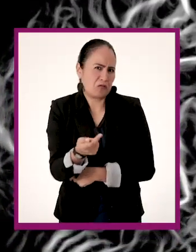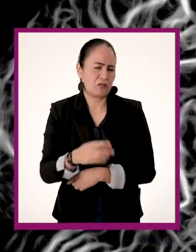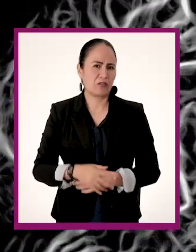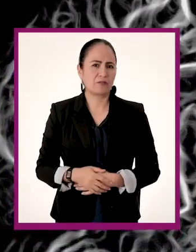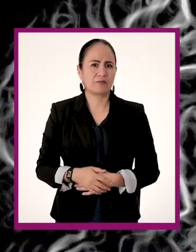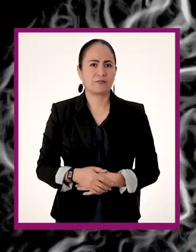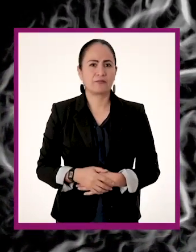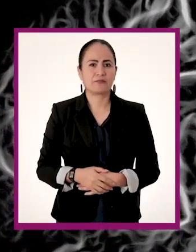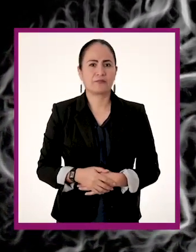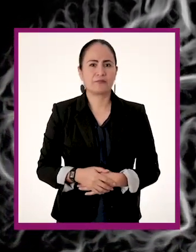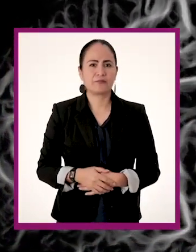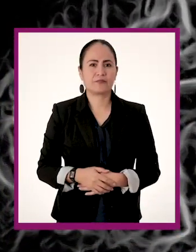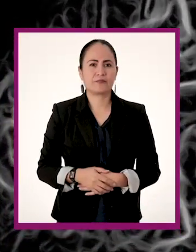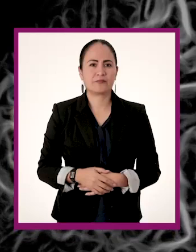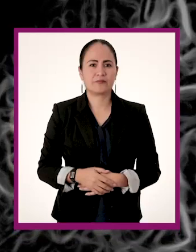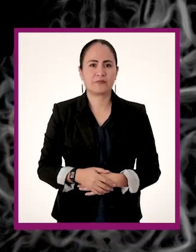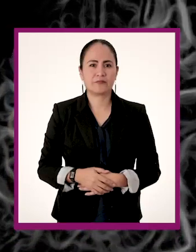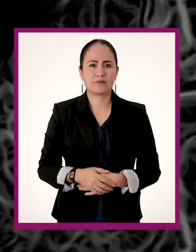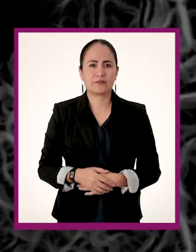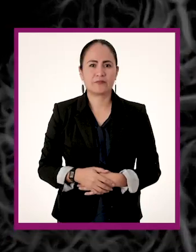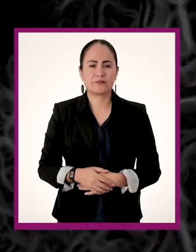inevitable.